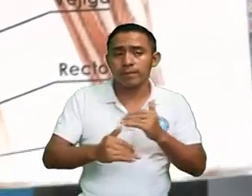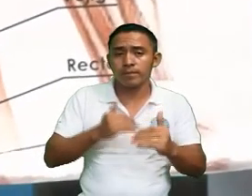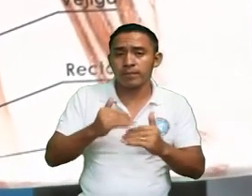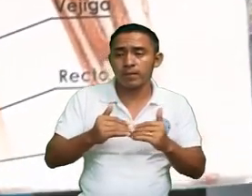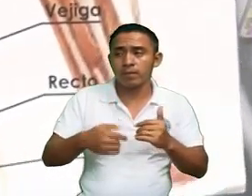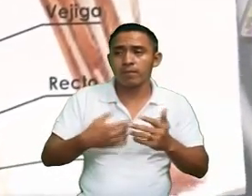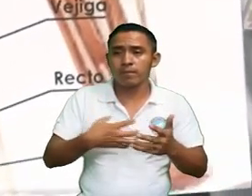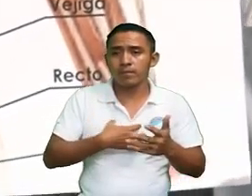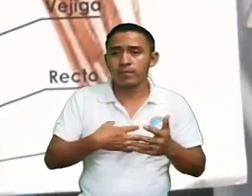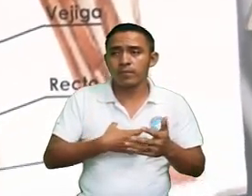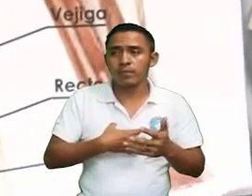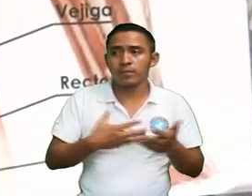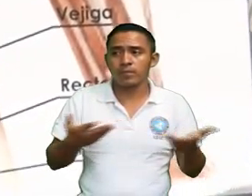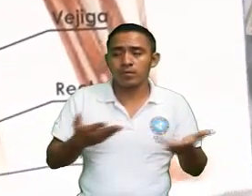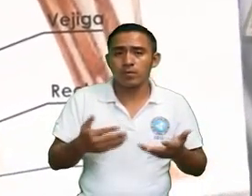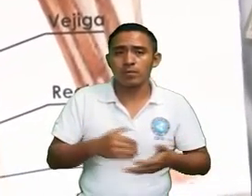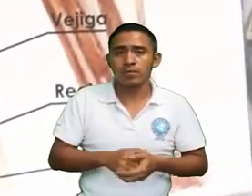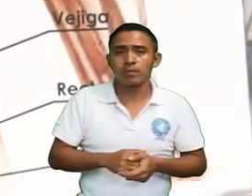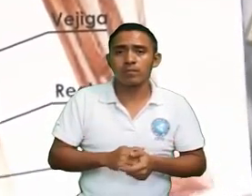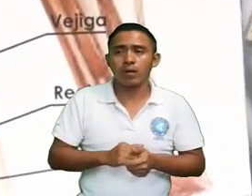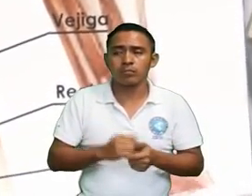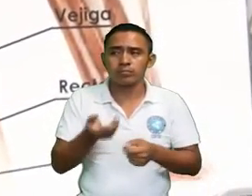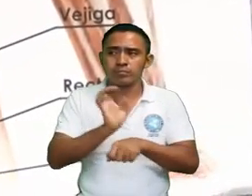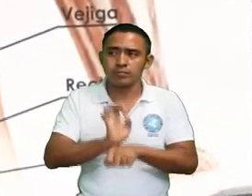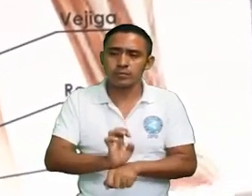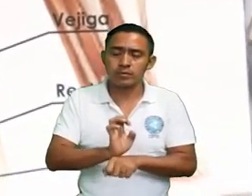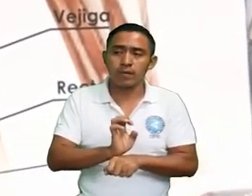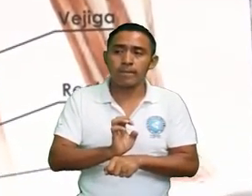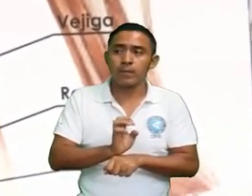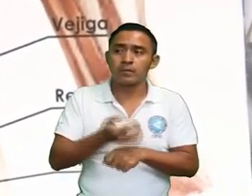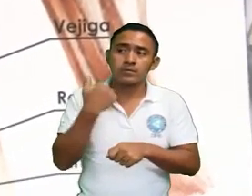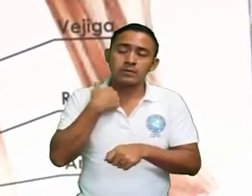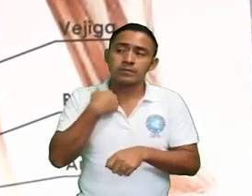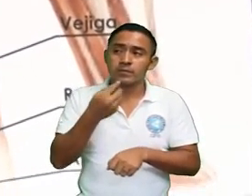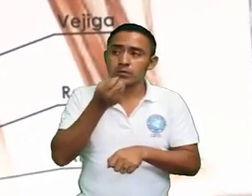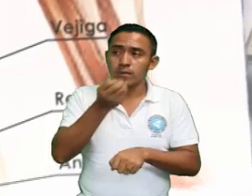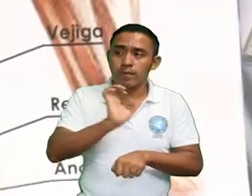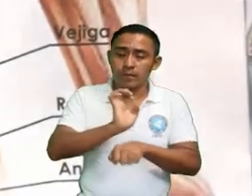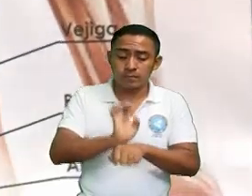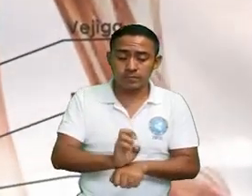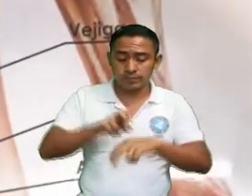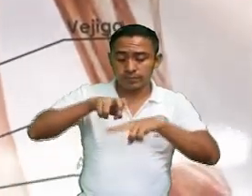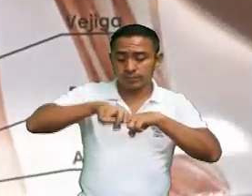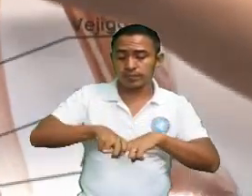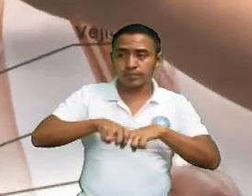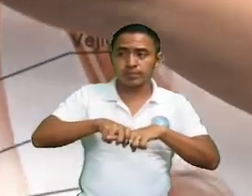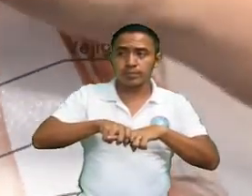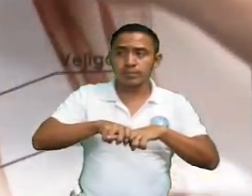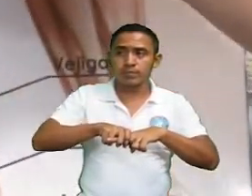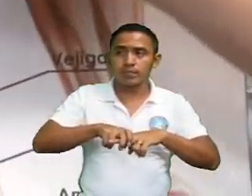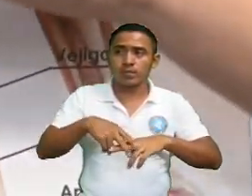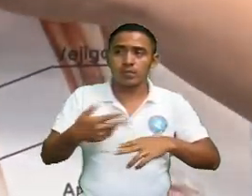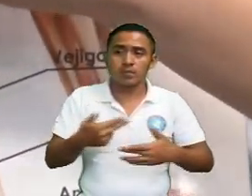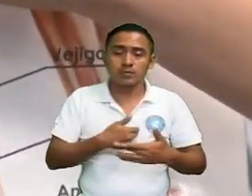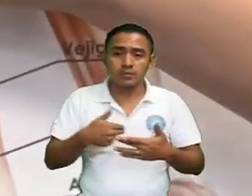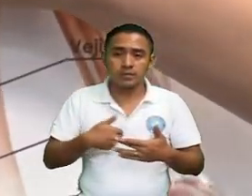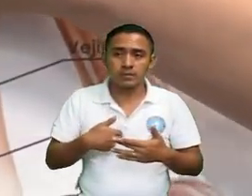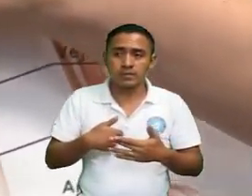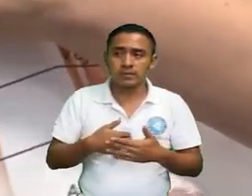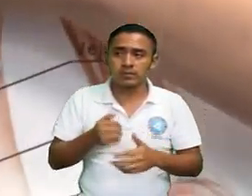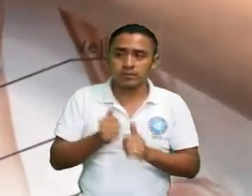gravedad, ¿verdad? Lógico, nosotros acostumbramos a comer sentados, ¿verdad? Uh-huh. Normalmente. Entonces, el proceso de gravedad más